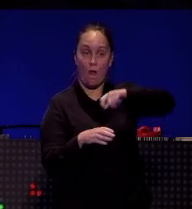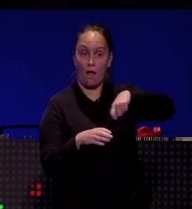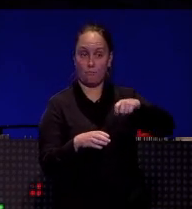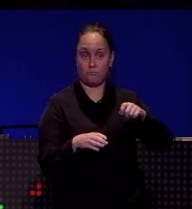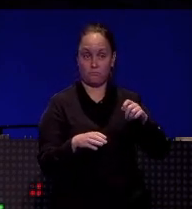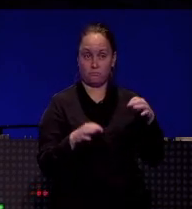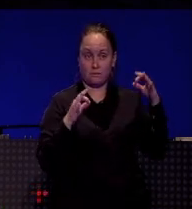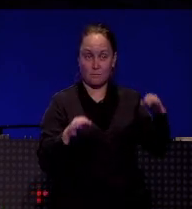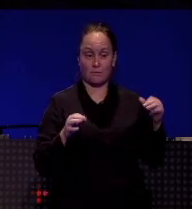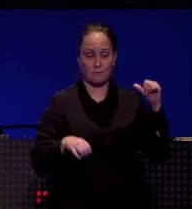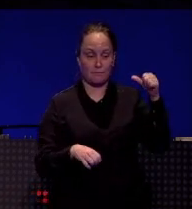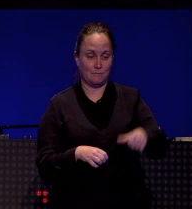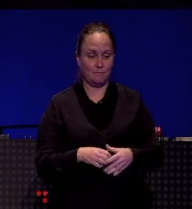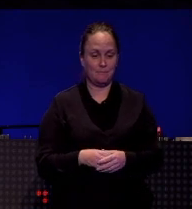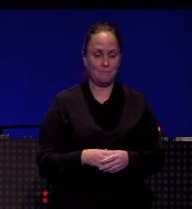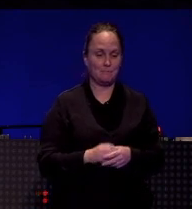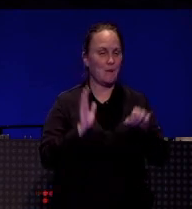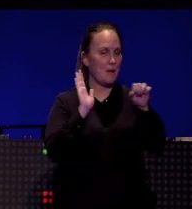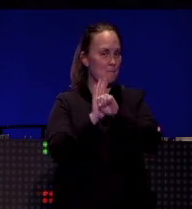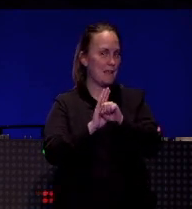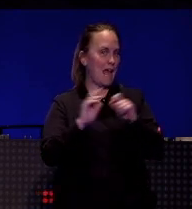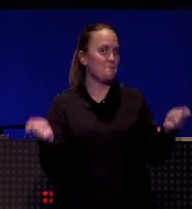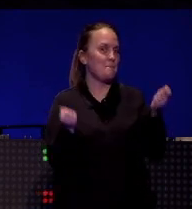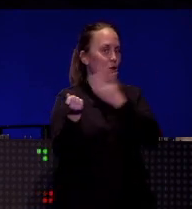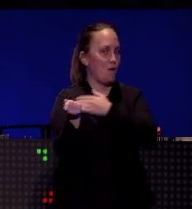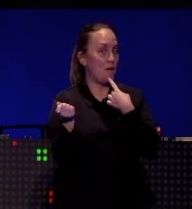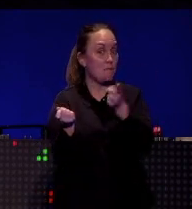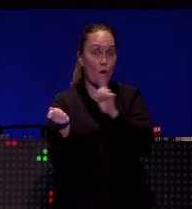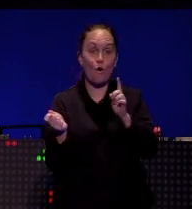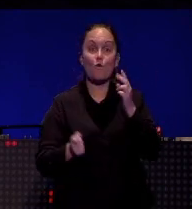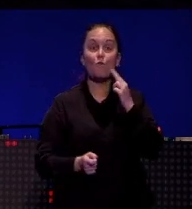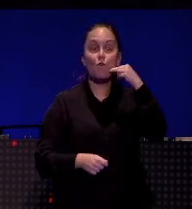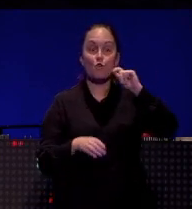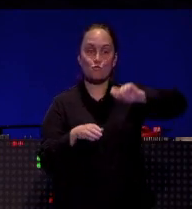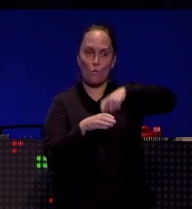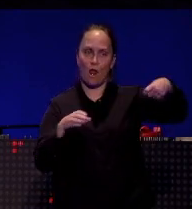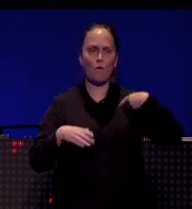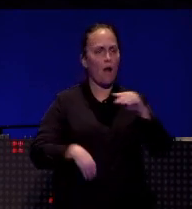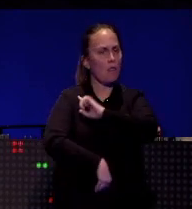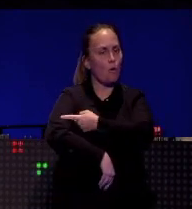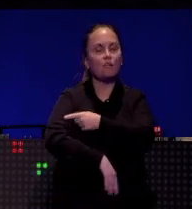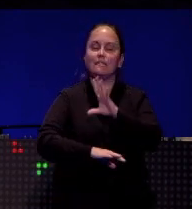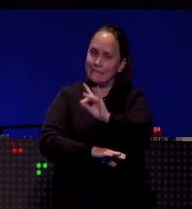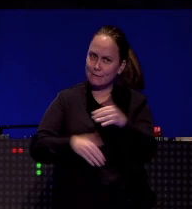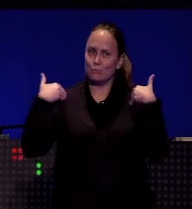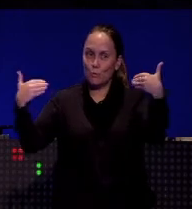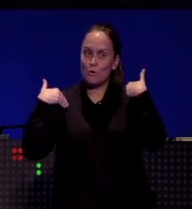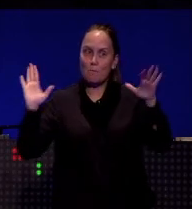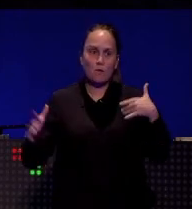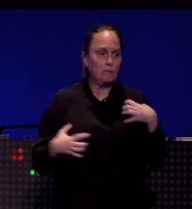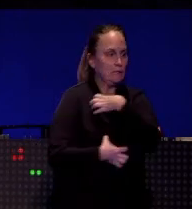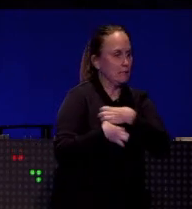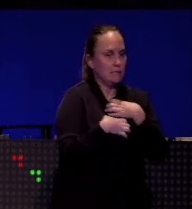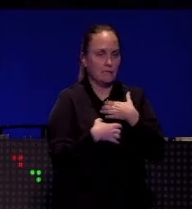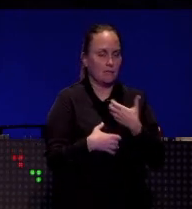casa yo voy a decir las marcas de no me patrocinan pero es que nutella pues si yo hago mucho deporte pero siempre tengo un bote de nutella para cuando me de lancia